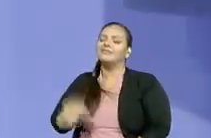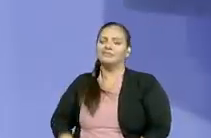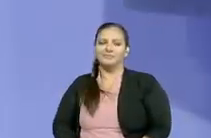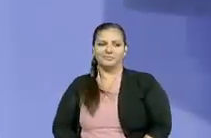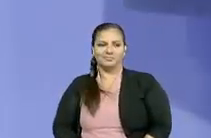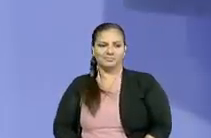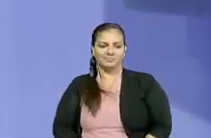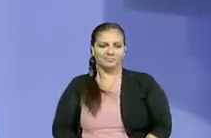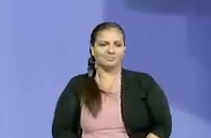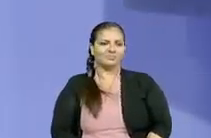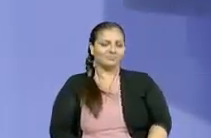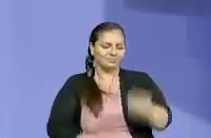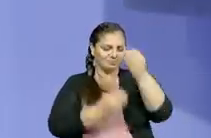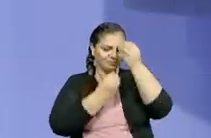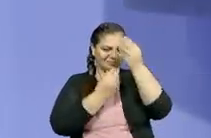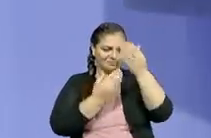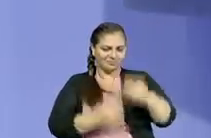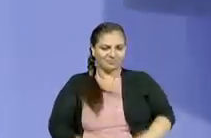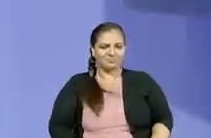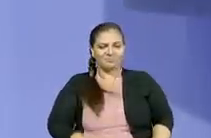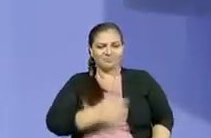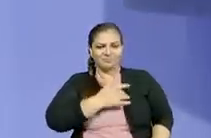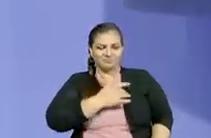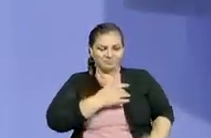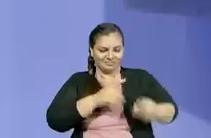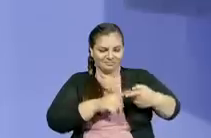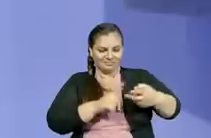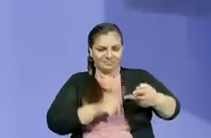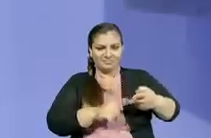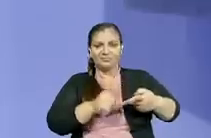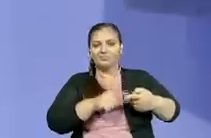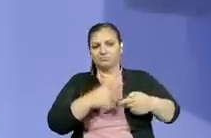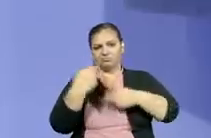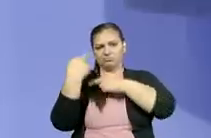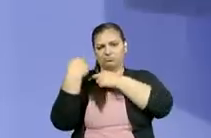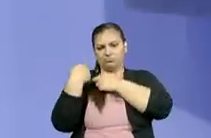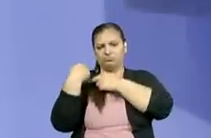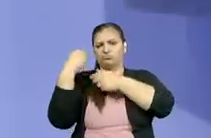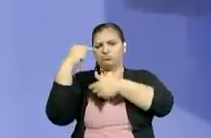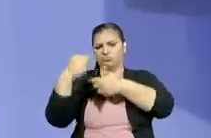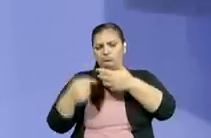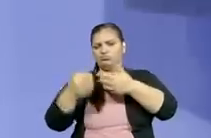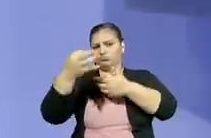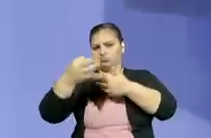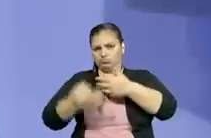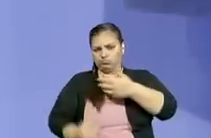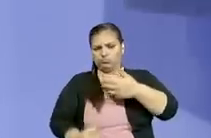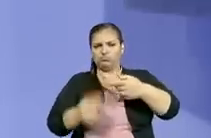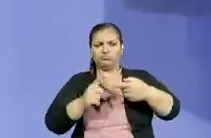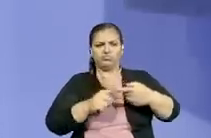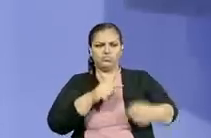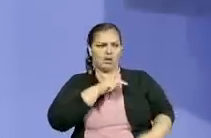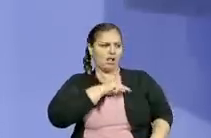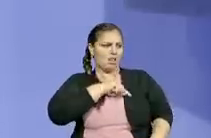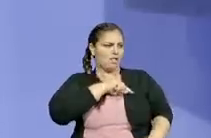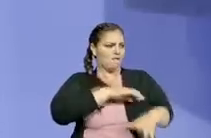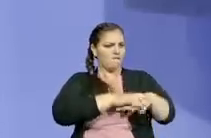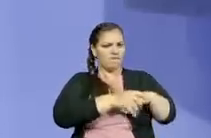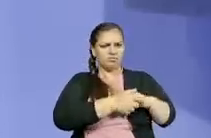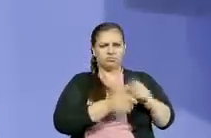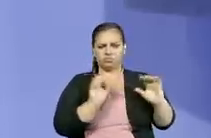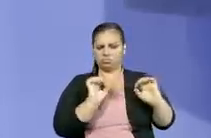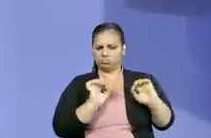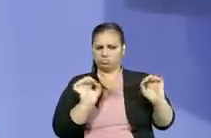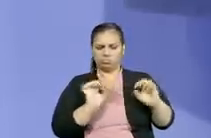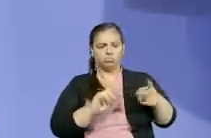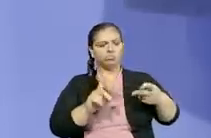permitido obtener las únicas dos cosas que me importan en ese campo público. ¿Cuáles son? La conciencia tranquila por el deber cumplido y el cariño y el